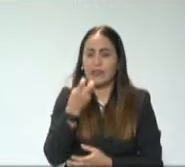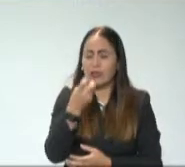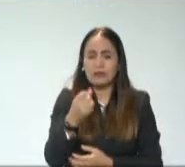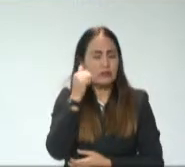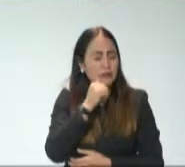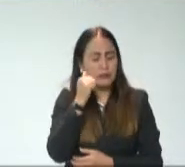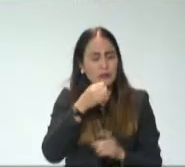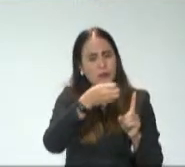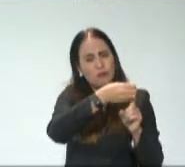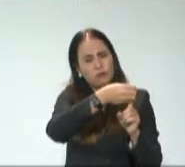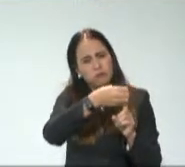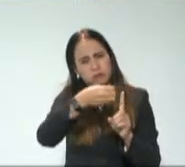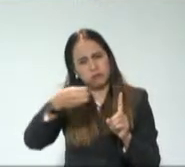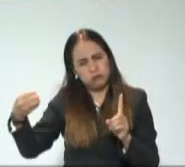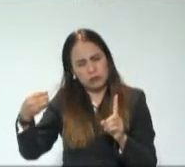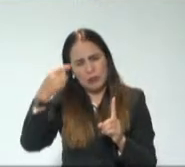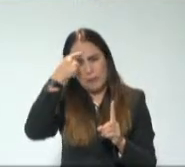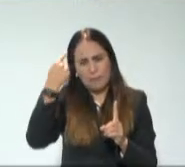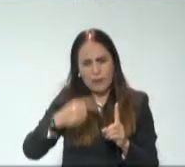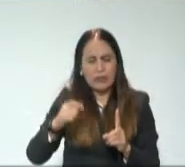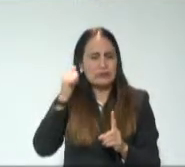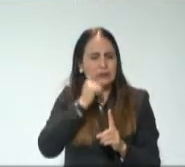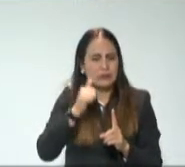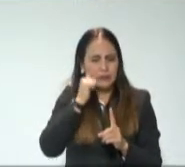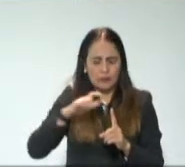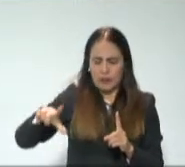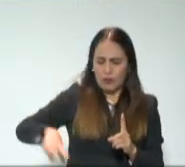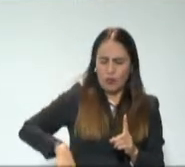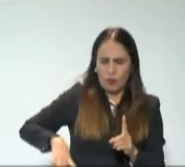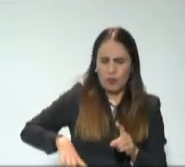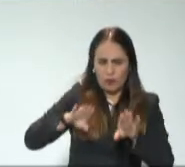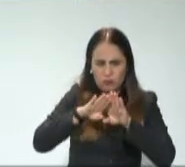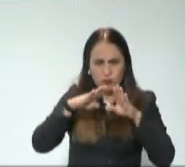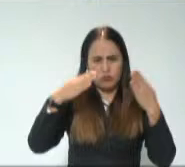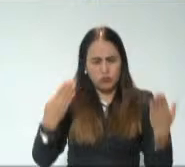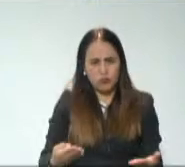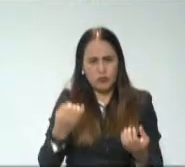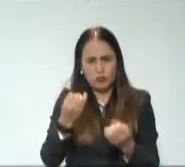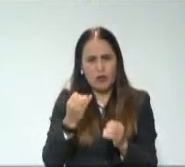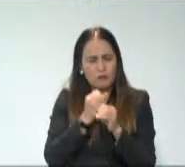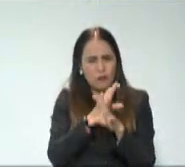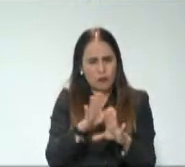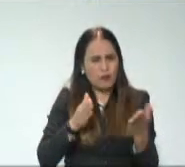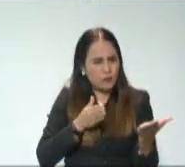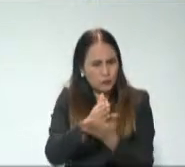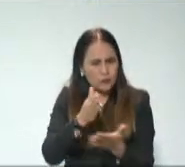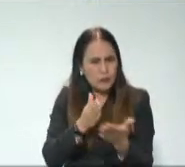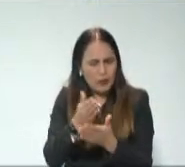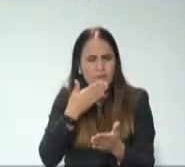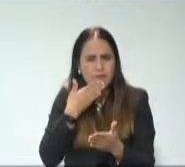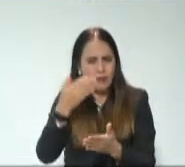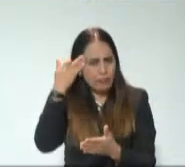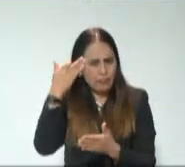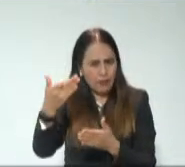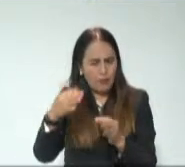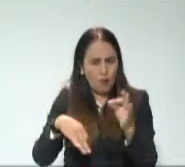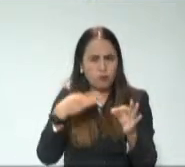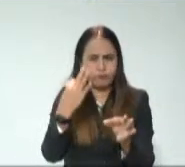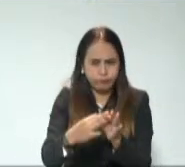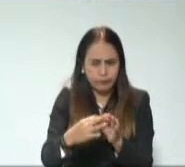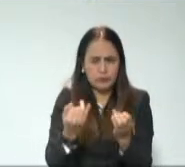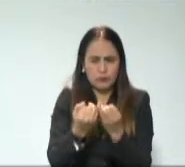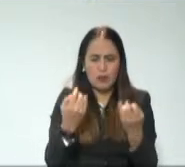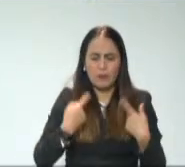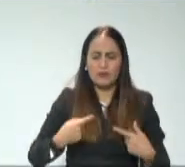mecanismo para lograr una mayor transparencia en el gobierno al garantizar el acceso oportuno a la información a todas las